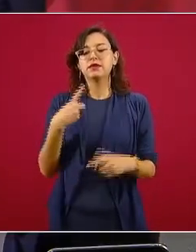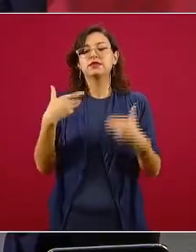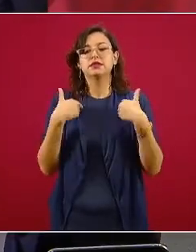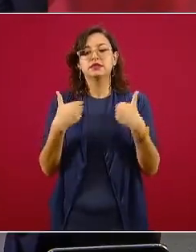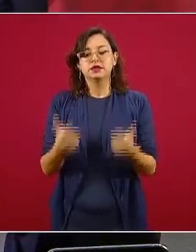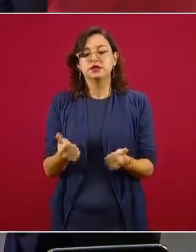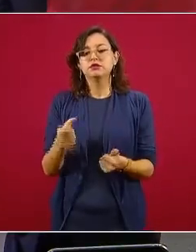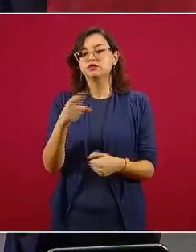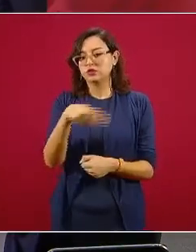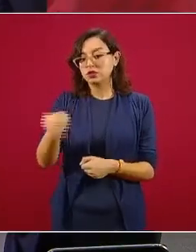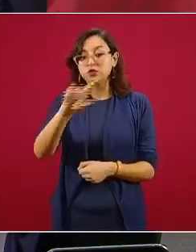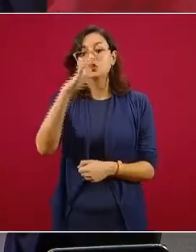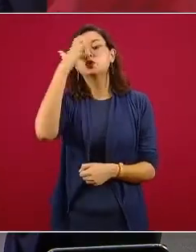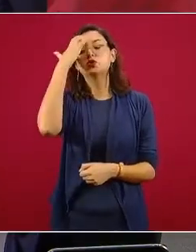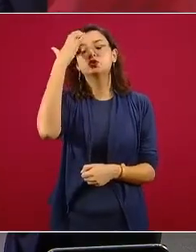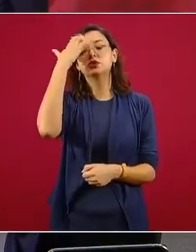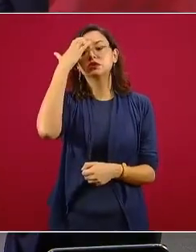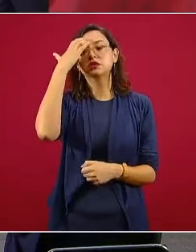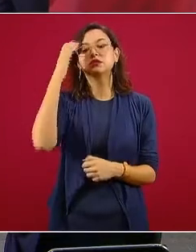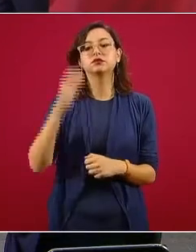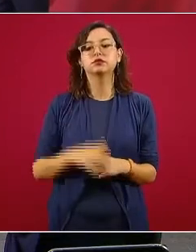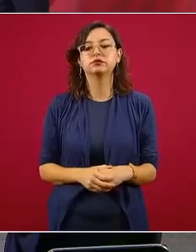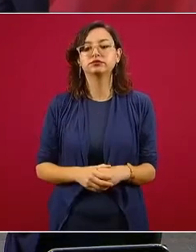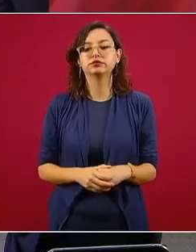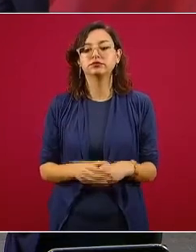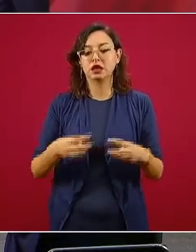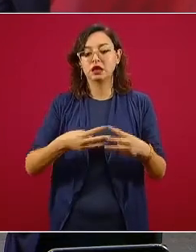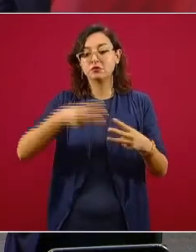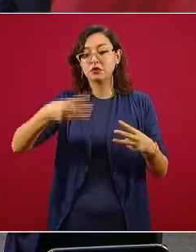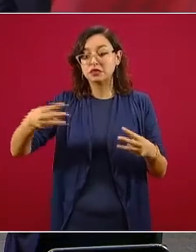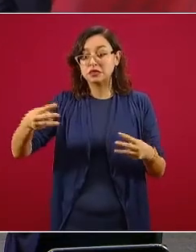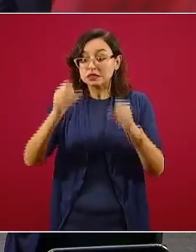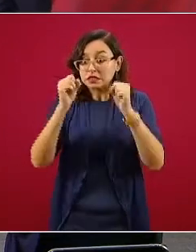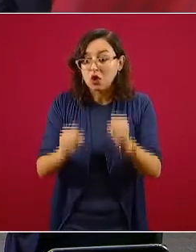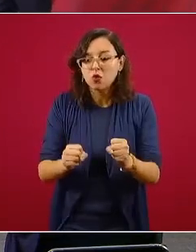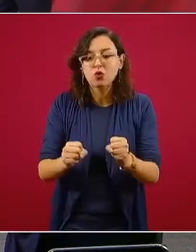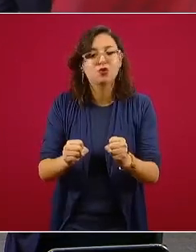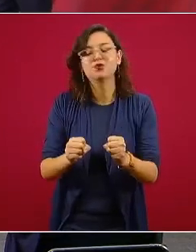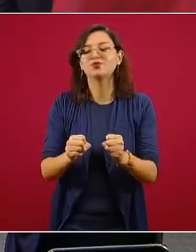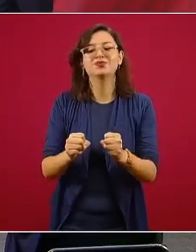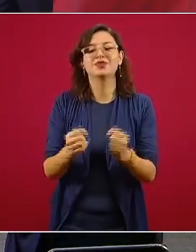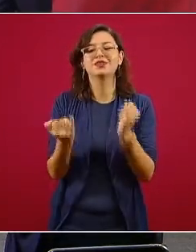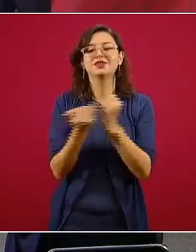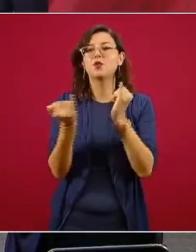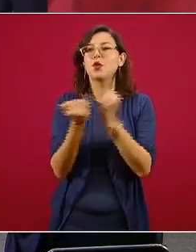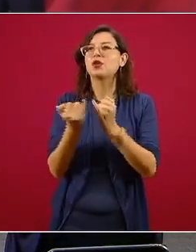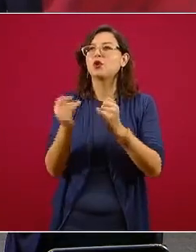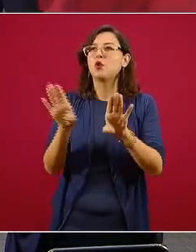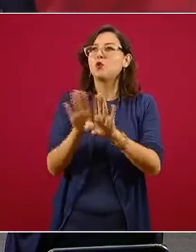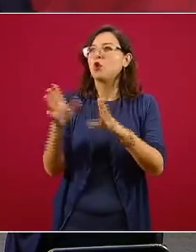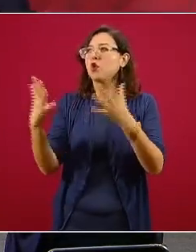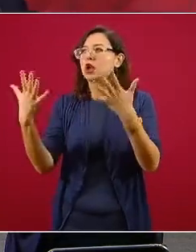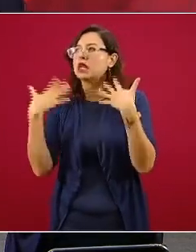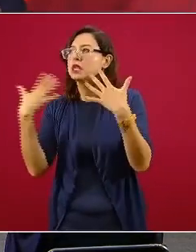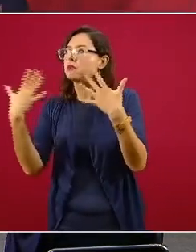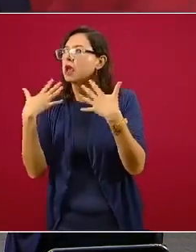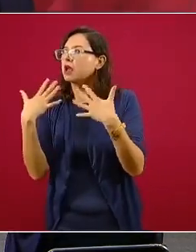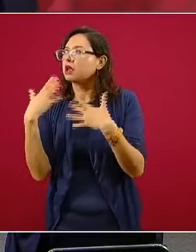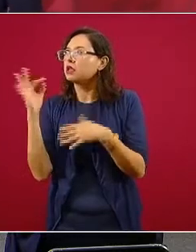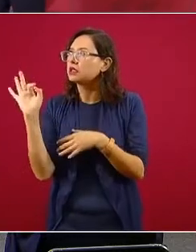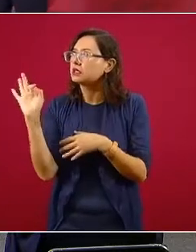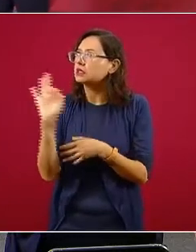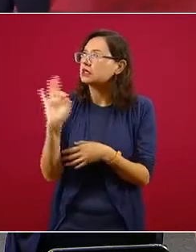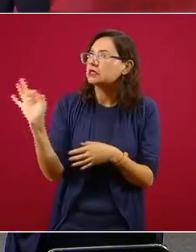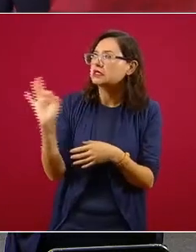el mundo se familiarice con esto. Como es una gráfica de predicción, esto es como los pronósticos del clima, es una predicción de lo que